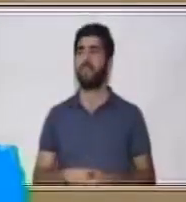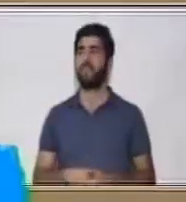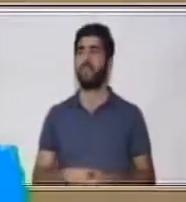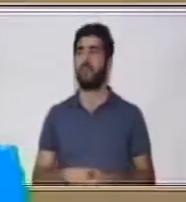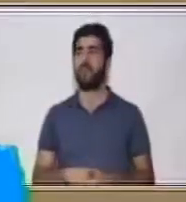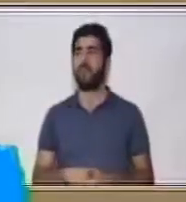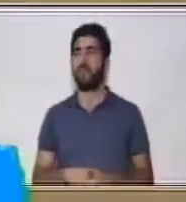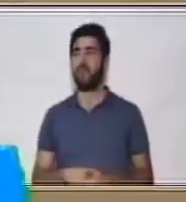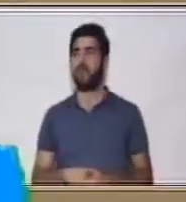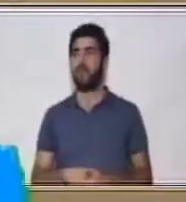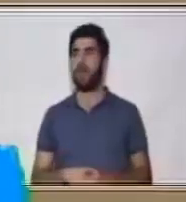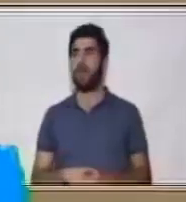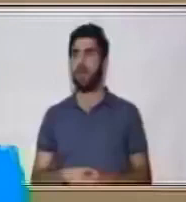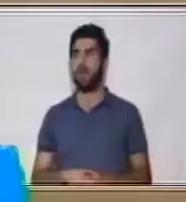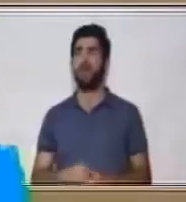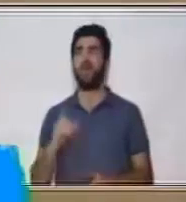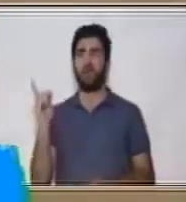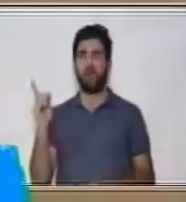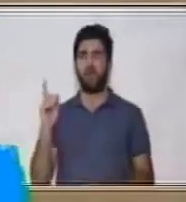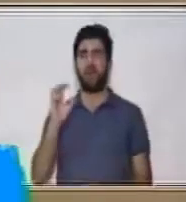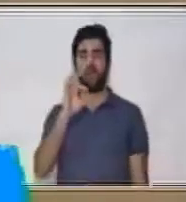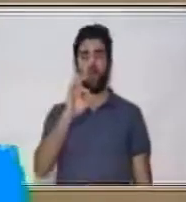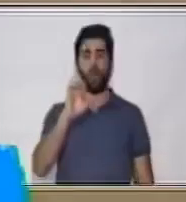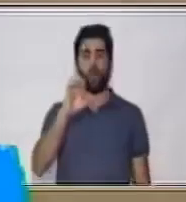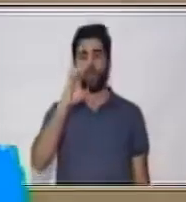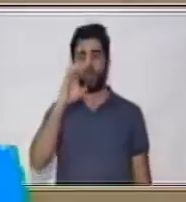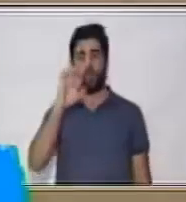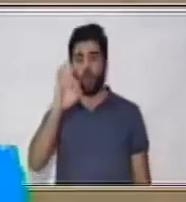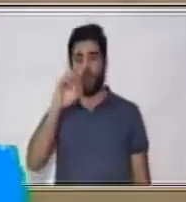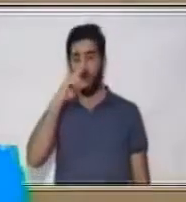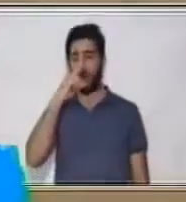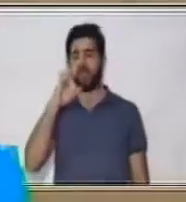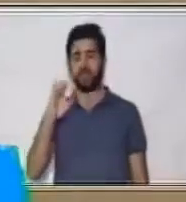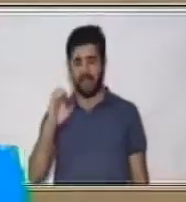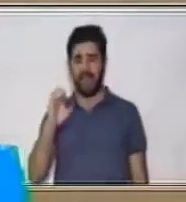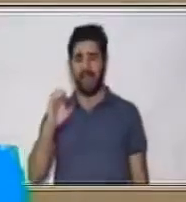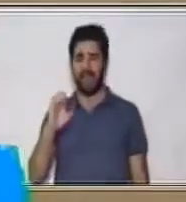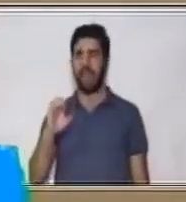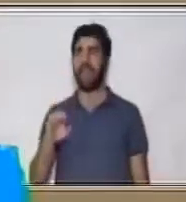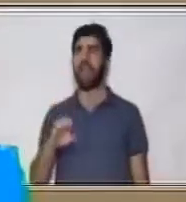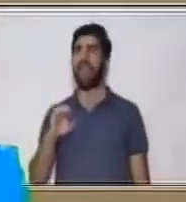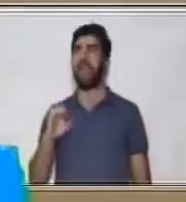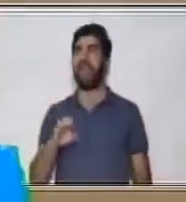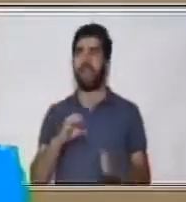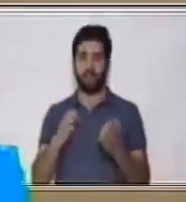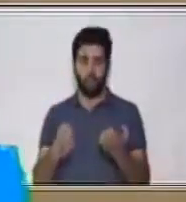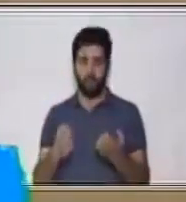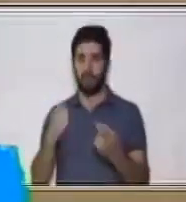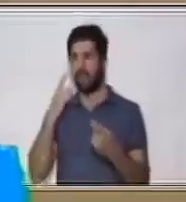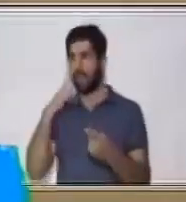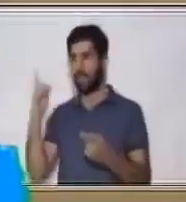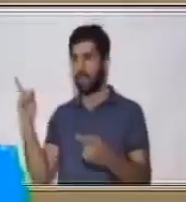y en los aumentativos utilizamos ote. Entonces este sería un